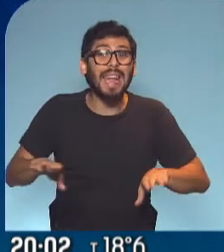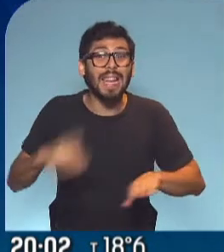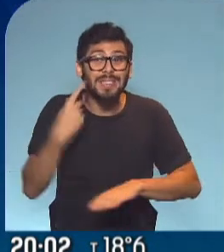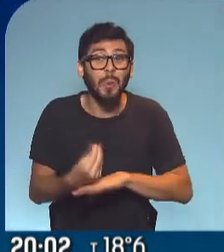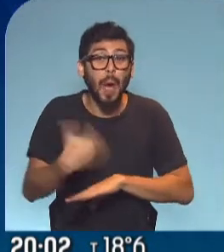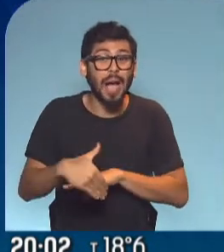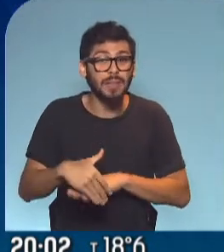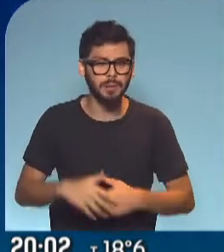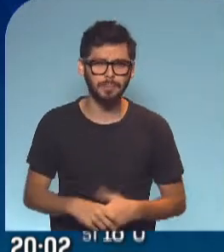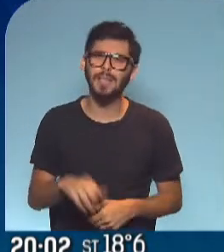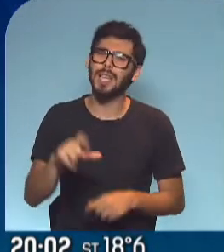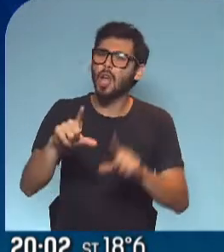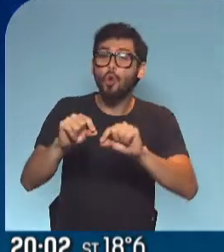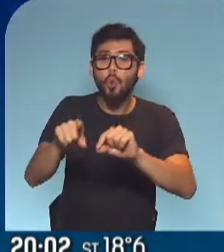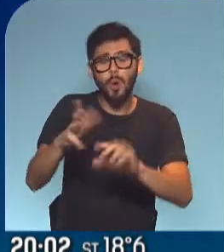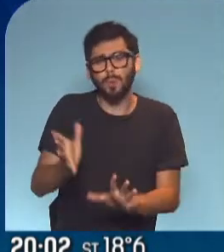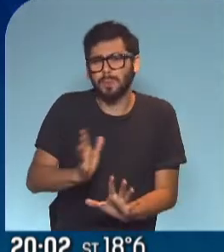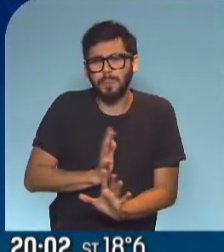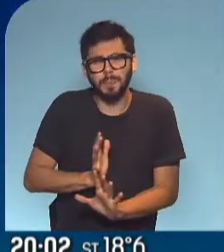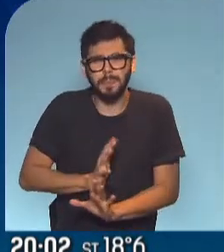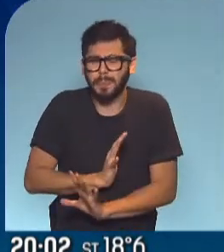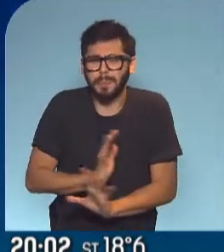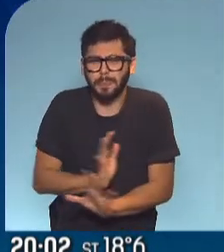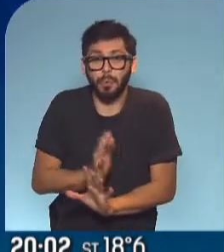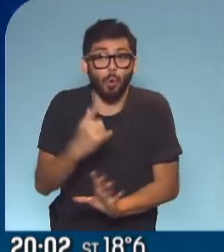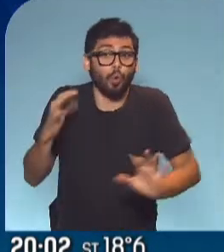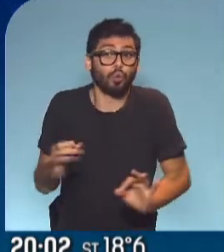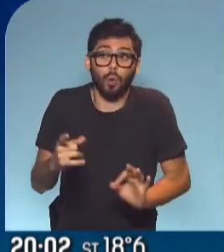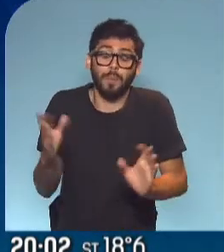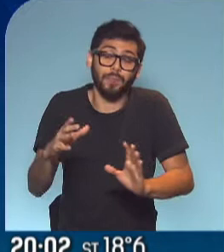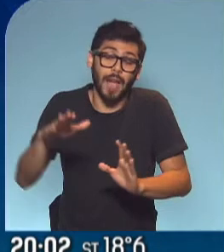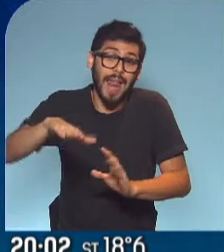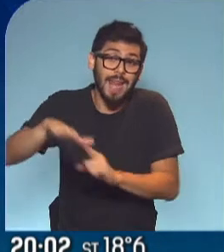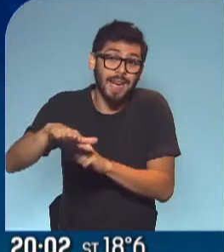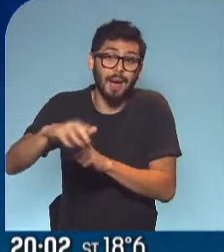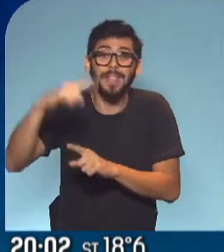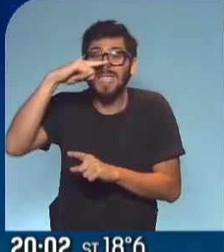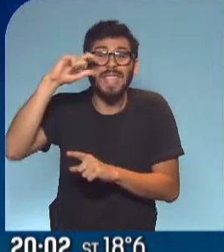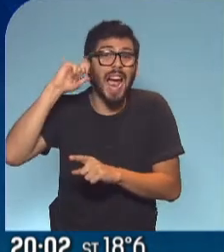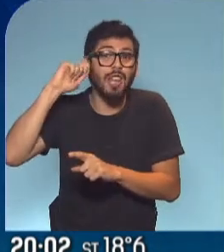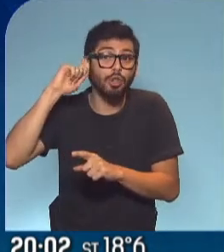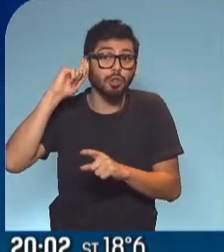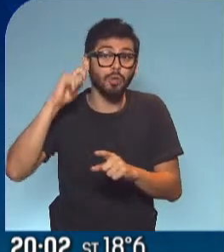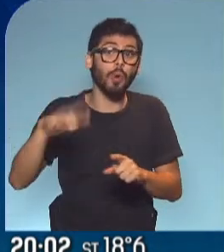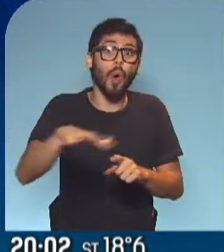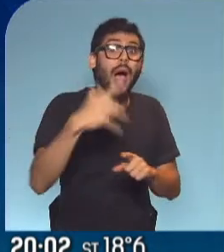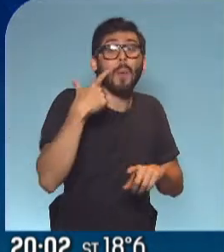que más actualidad cobra por lo que hemos vivido. Esta niña de 7 años que desapareció de su lugar durante 3 días.